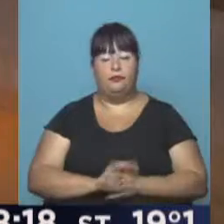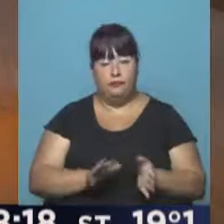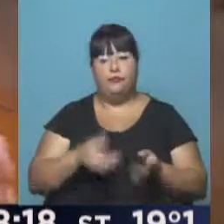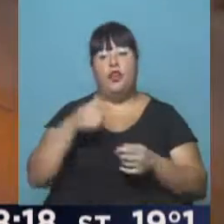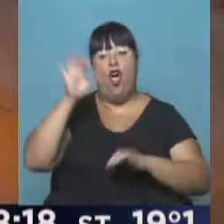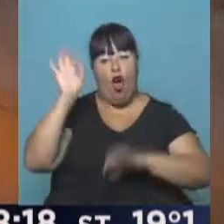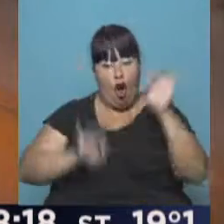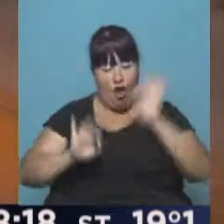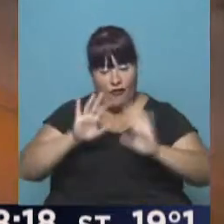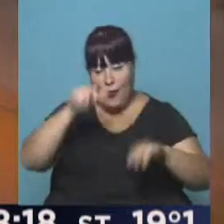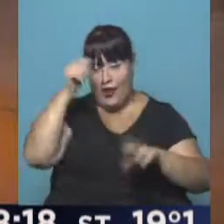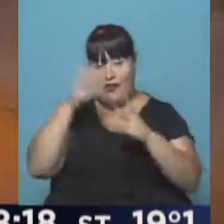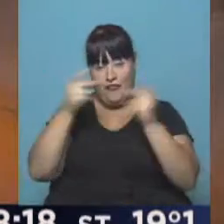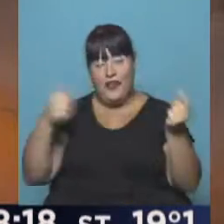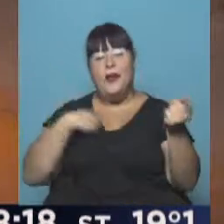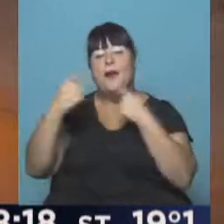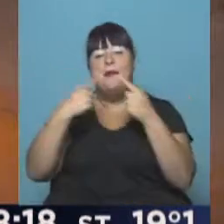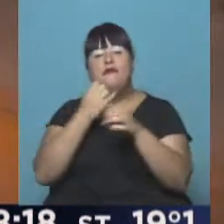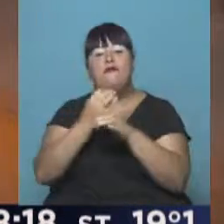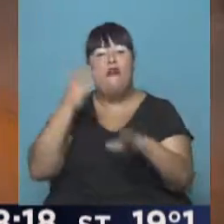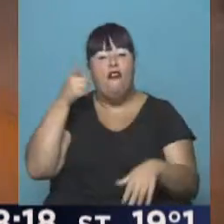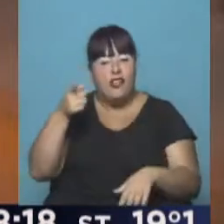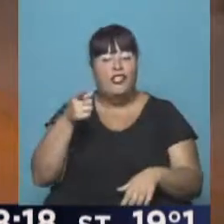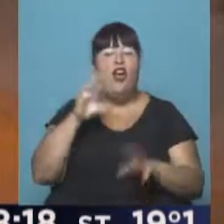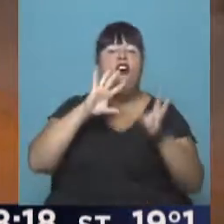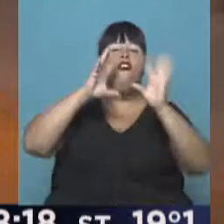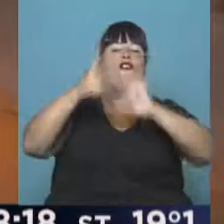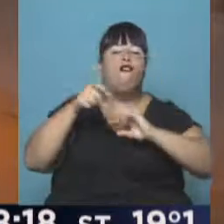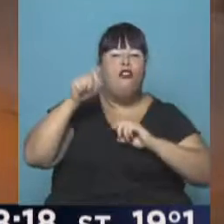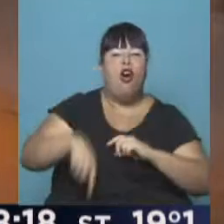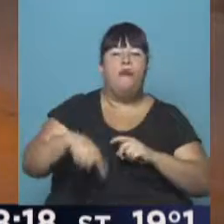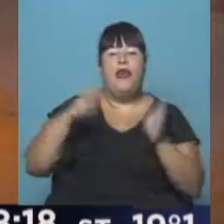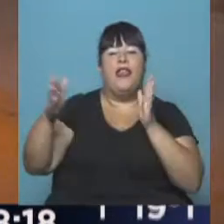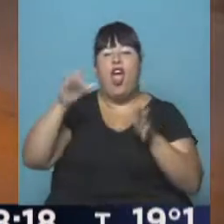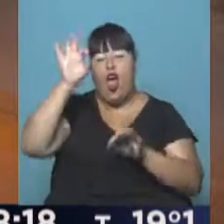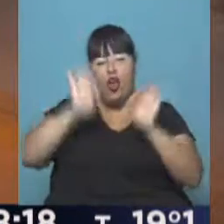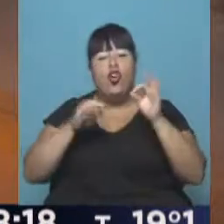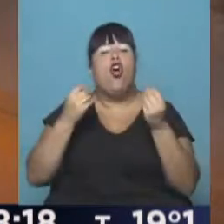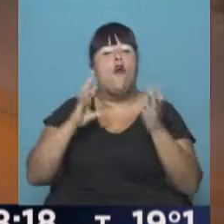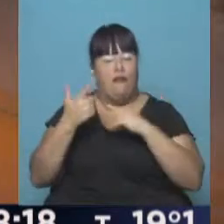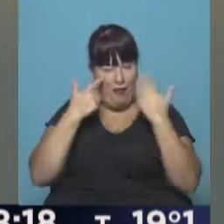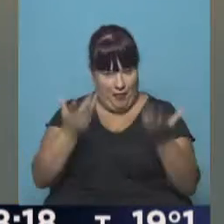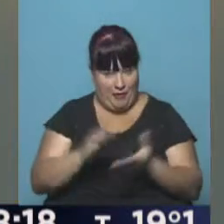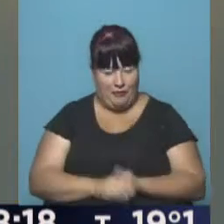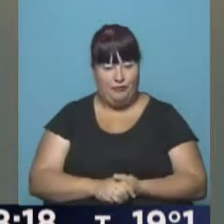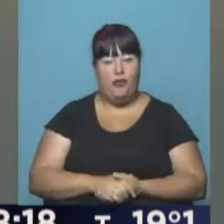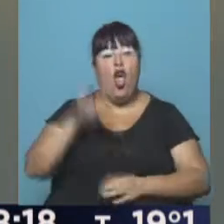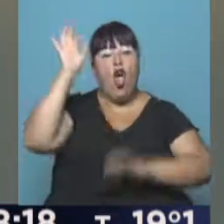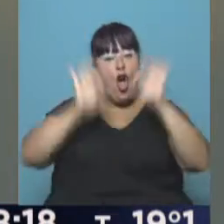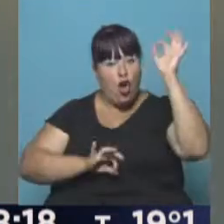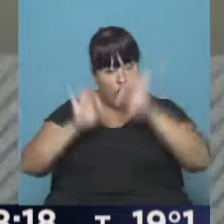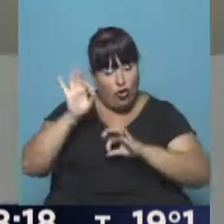comenzó el otoño, atrás quedó el verano. Consultamos a un especialista. Características de esta estación son estas, aquí están. El